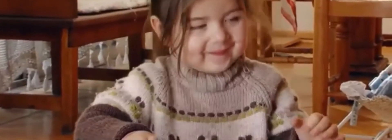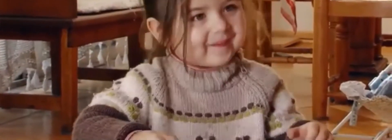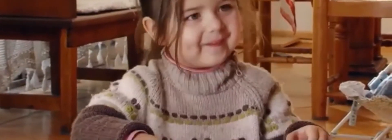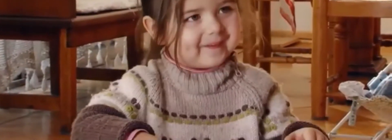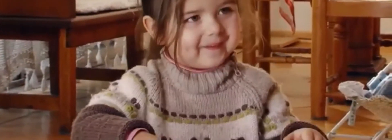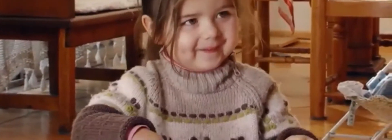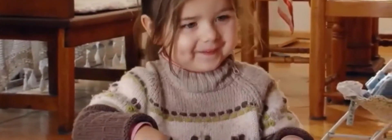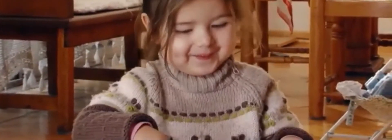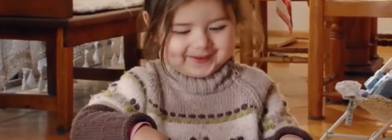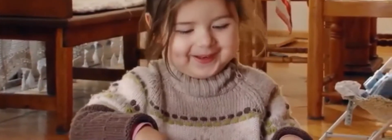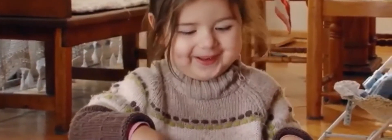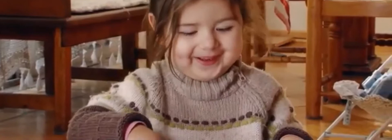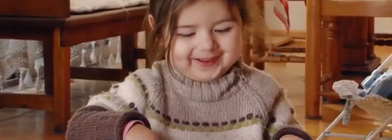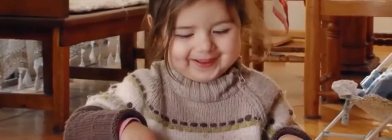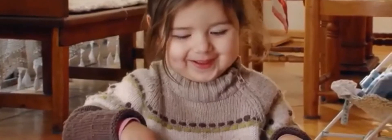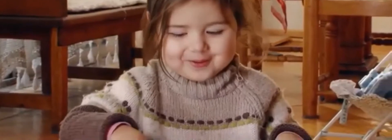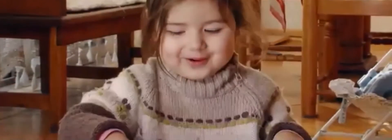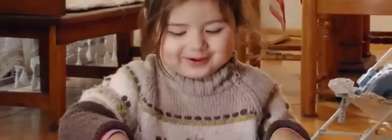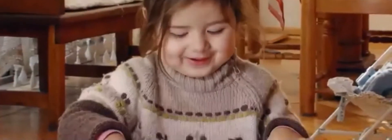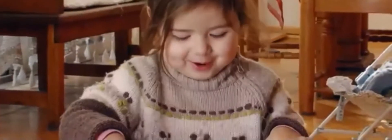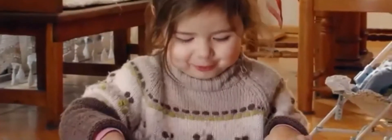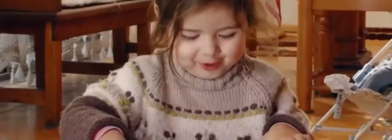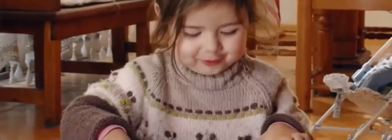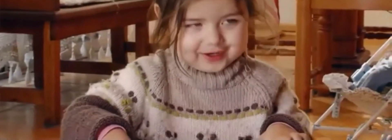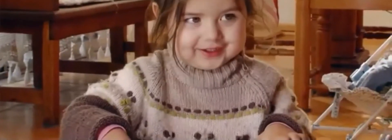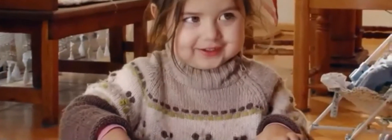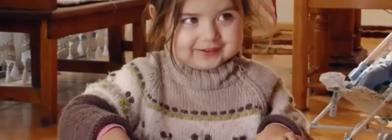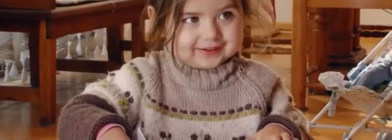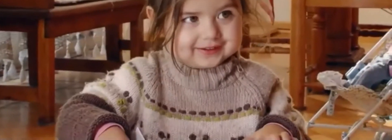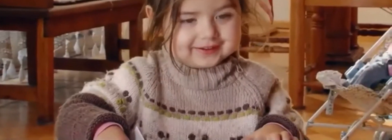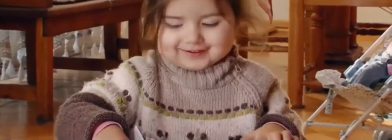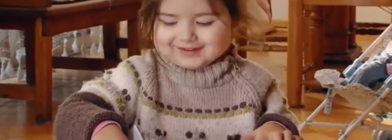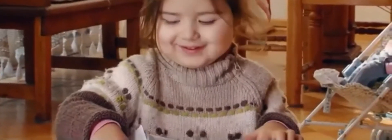y el agua